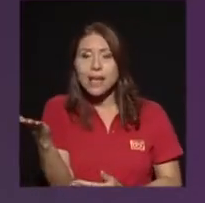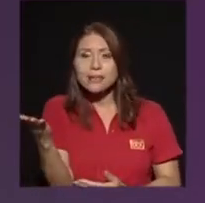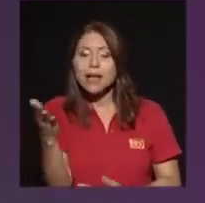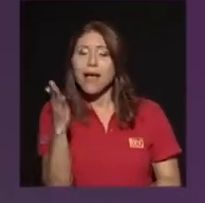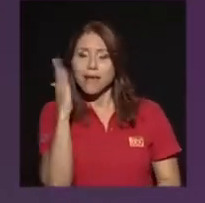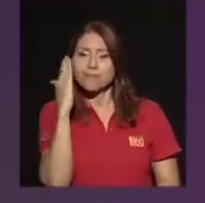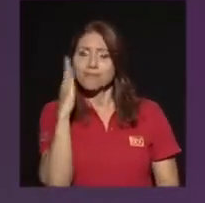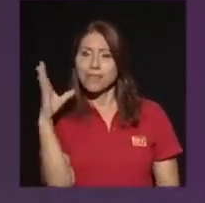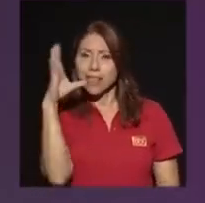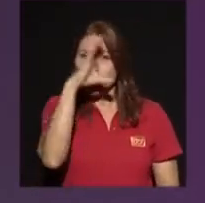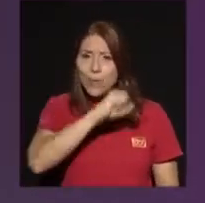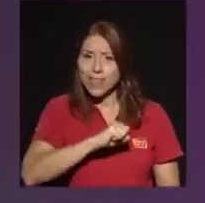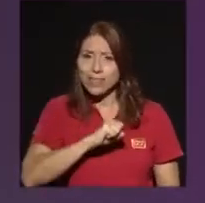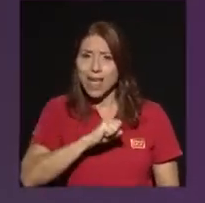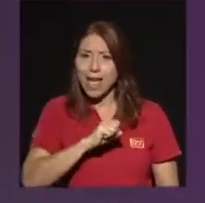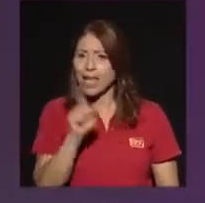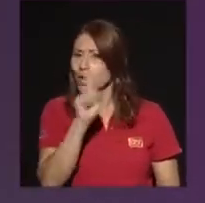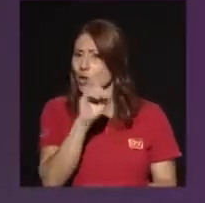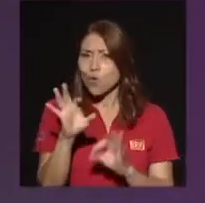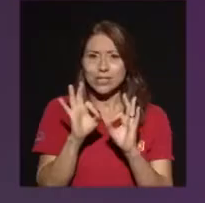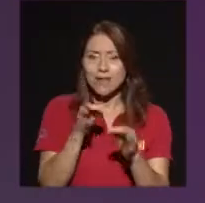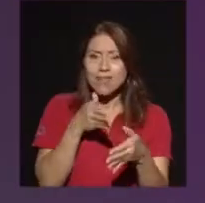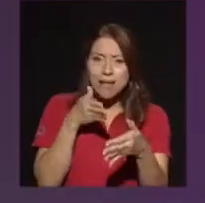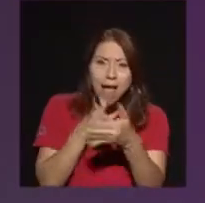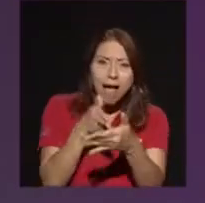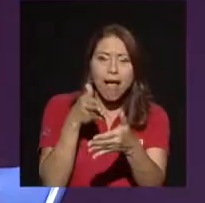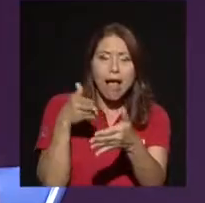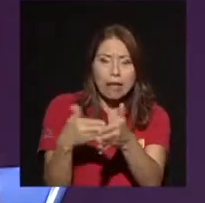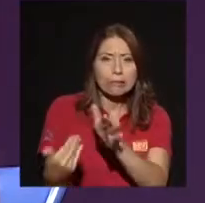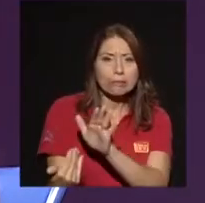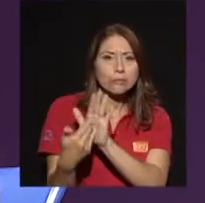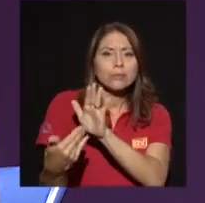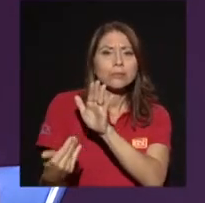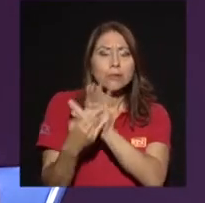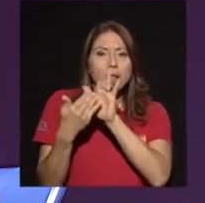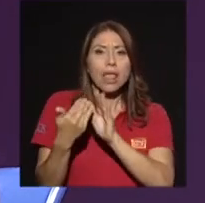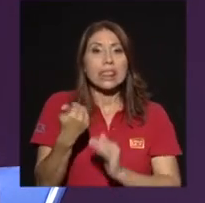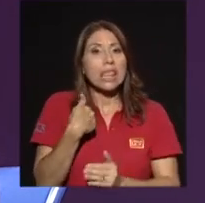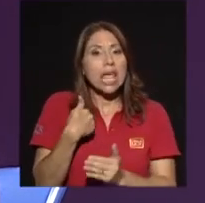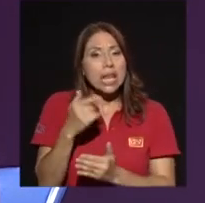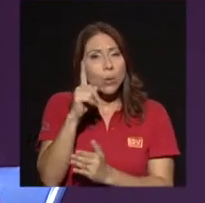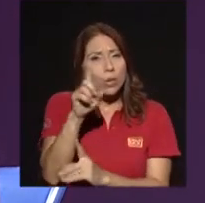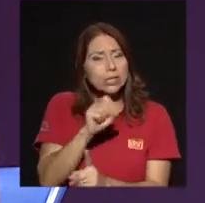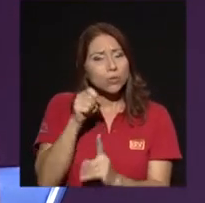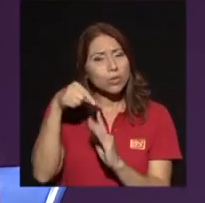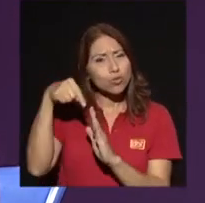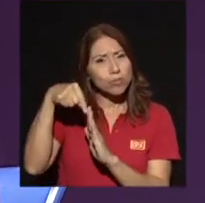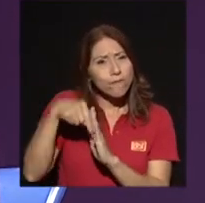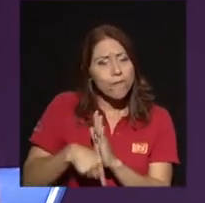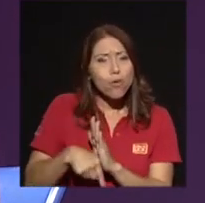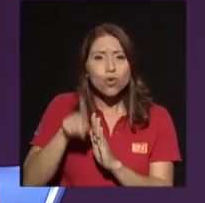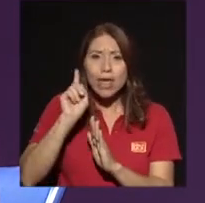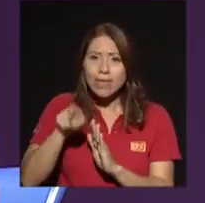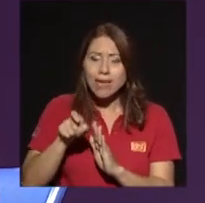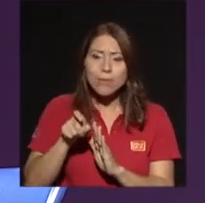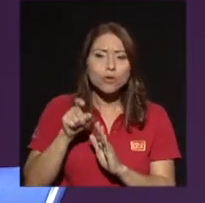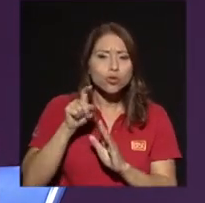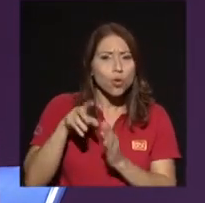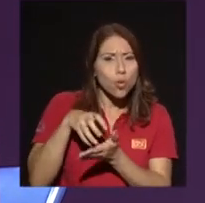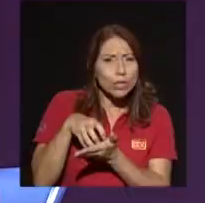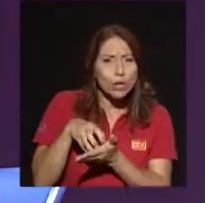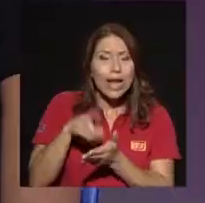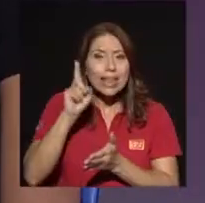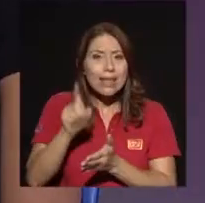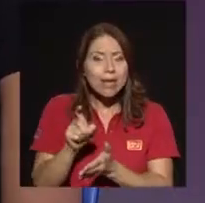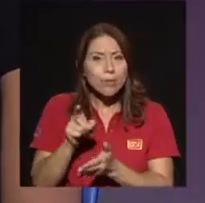de que el acoso no está bien, de que tiene todo un trasfondo que debemos cuestionar y que debemos combatir, también es como